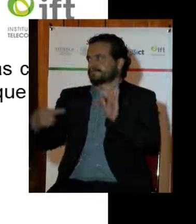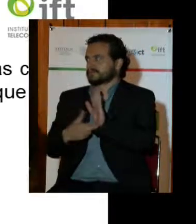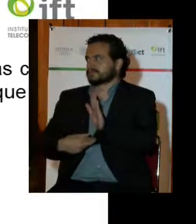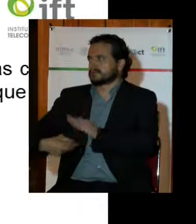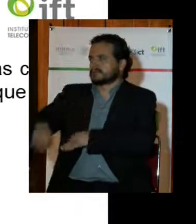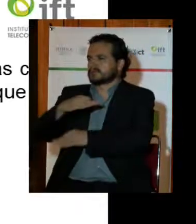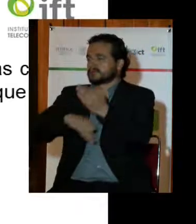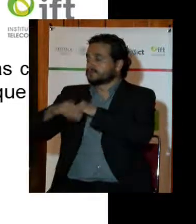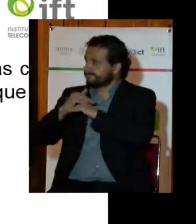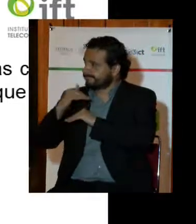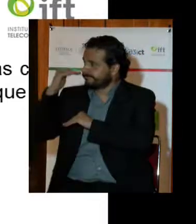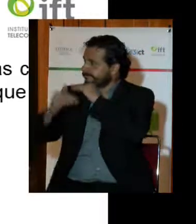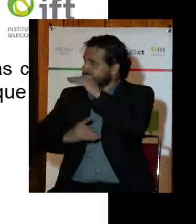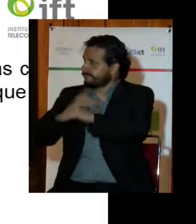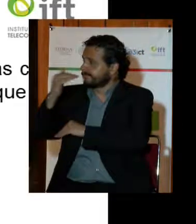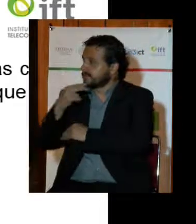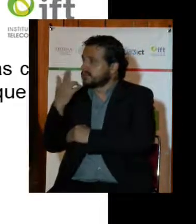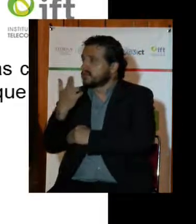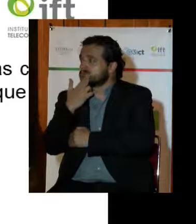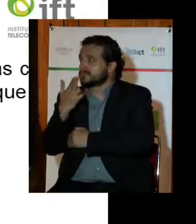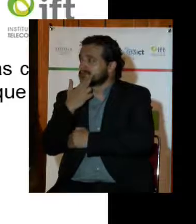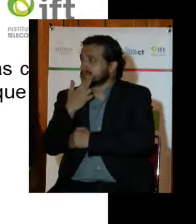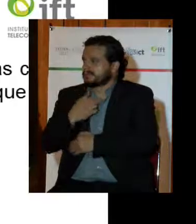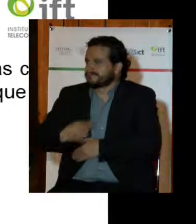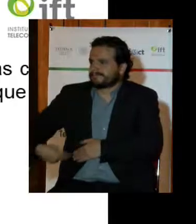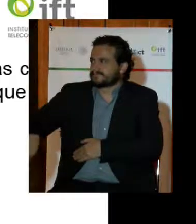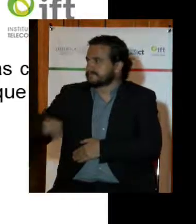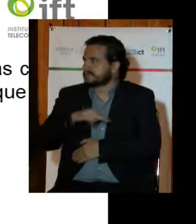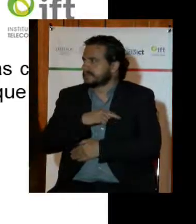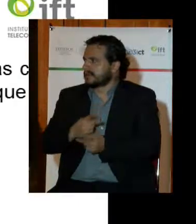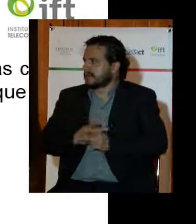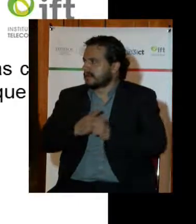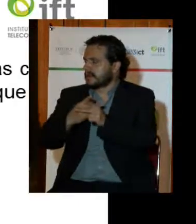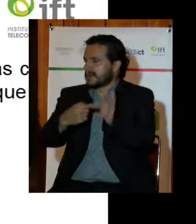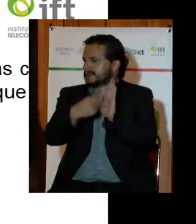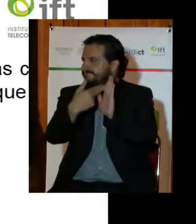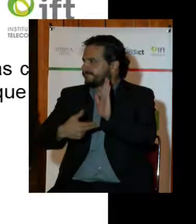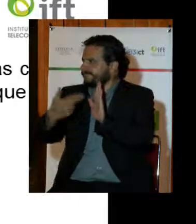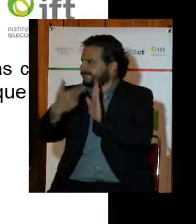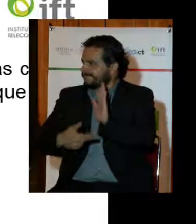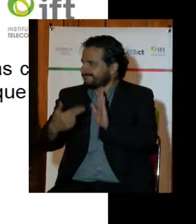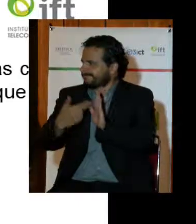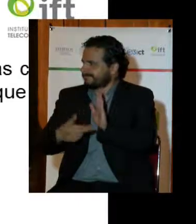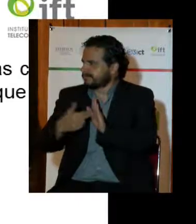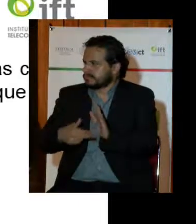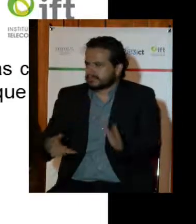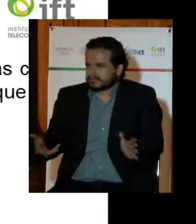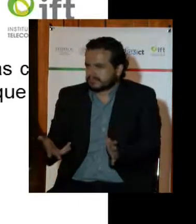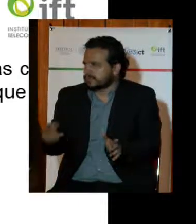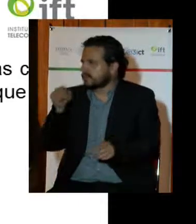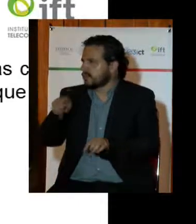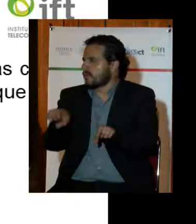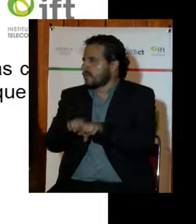los usuarios, dándoles herramientas. ¿Cómo? A través de funcionalidades de accesibilidad, a